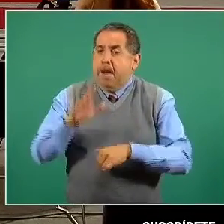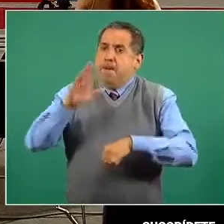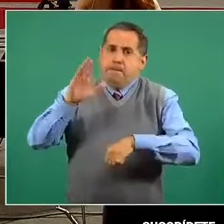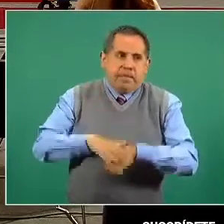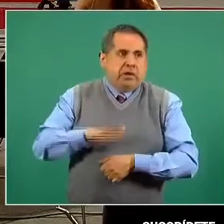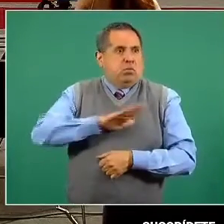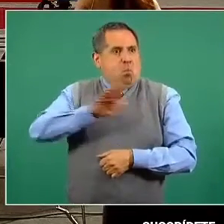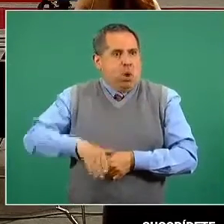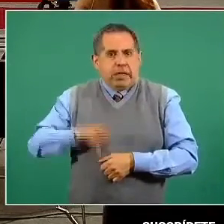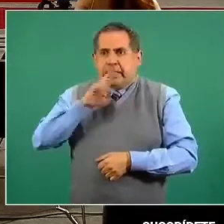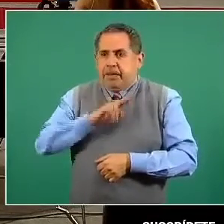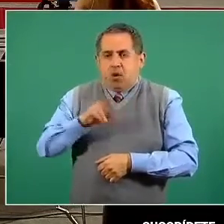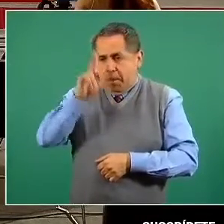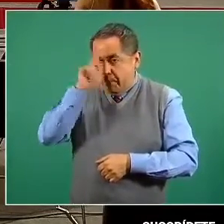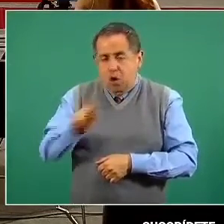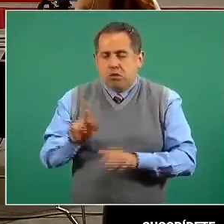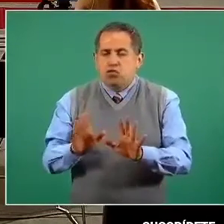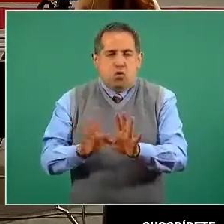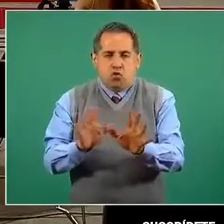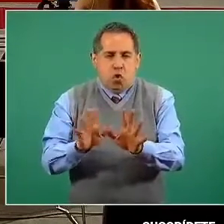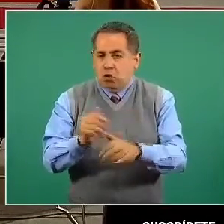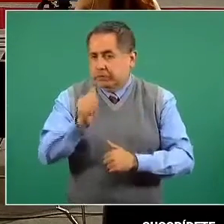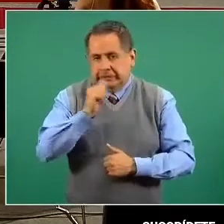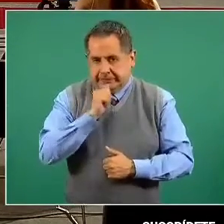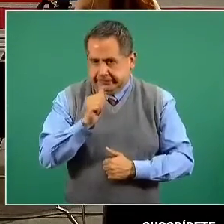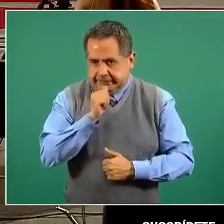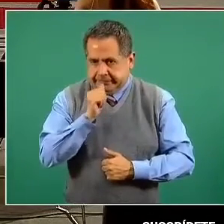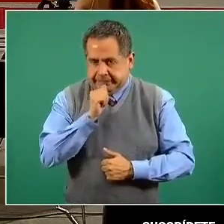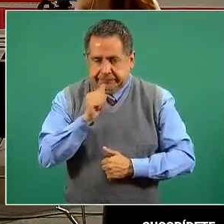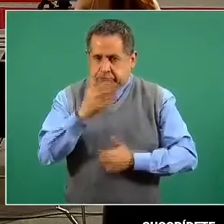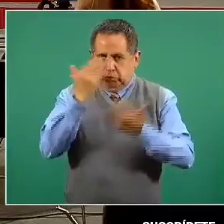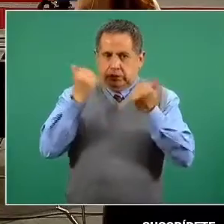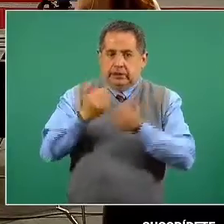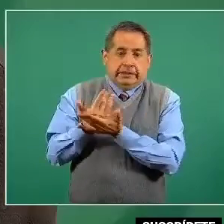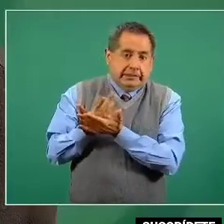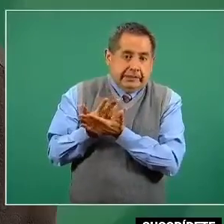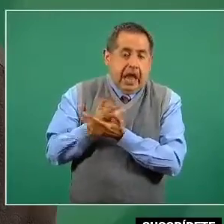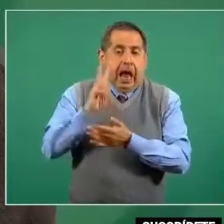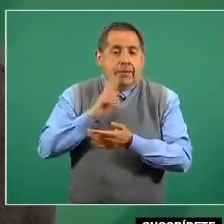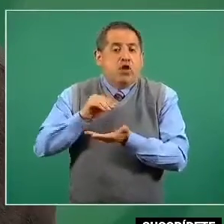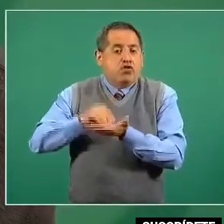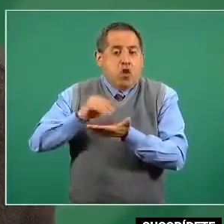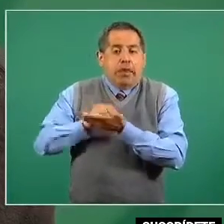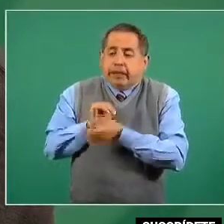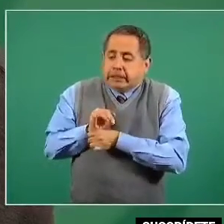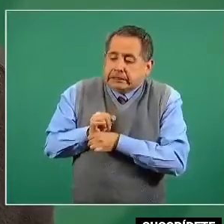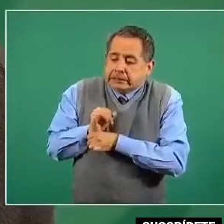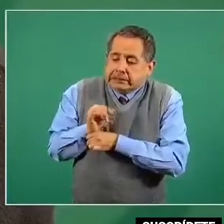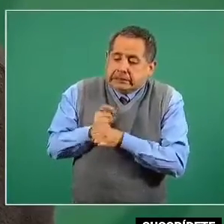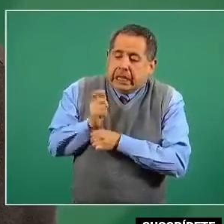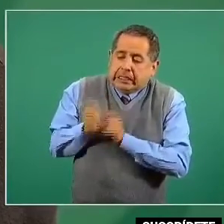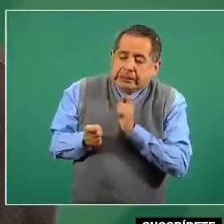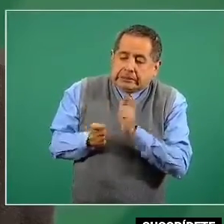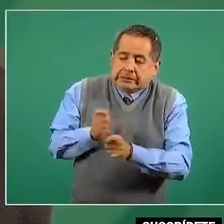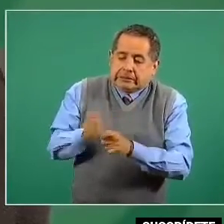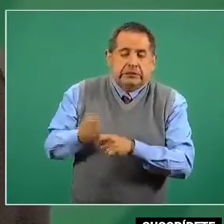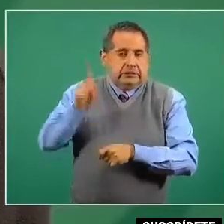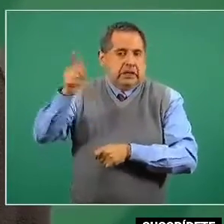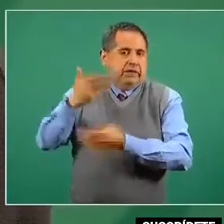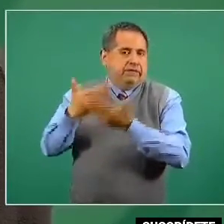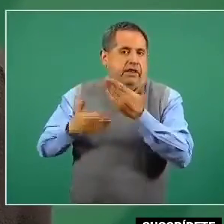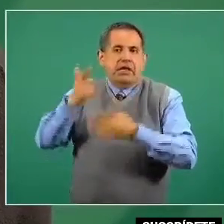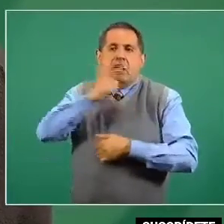esto continuamos monitoreando para, en función de la nueva información que vaya saliendo día con día y que oficialmente publiquen